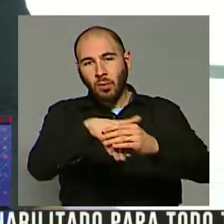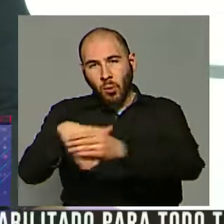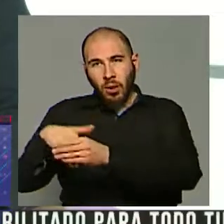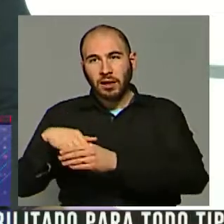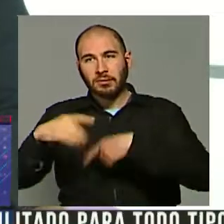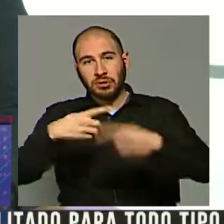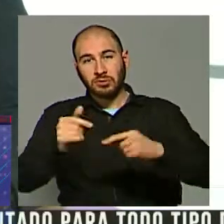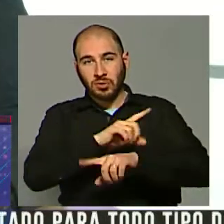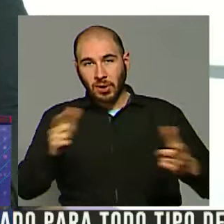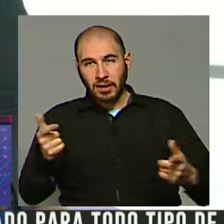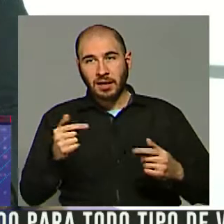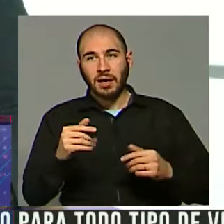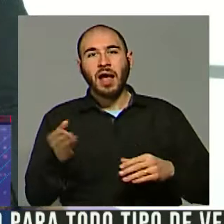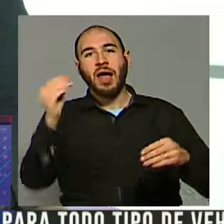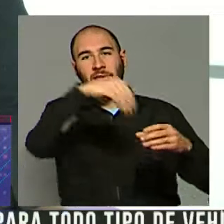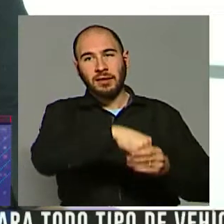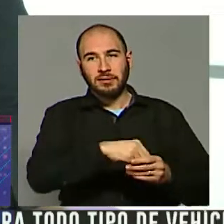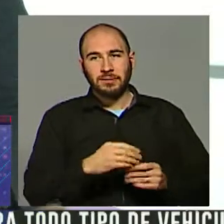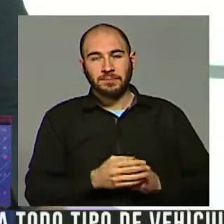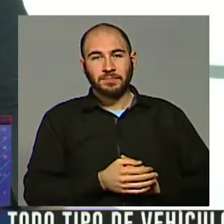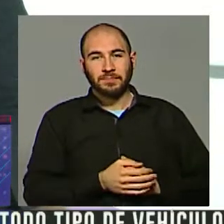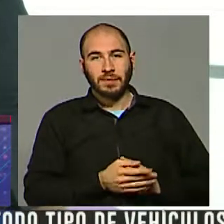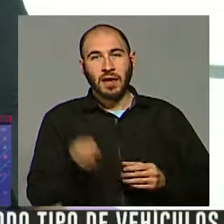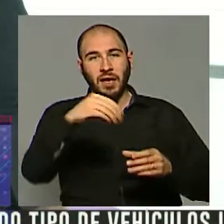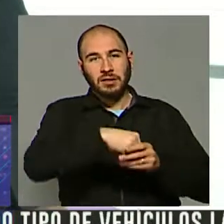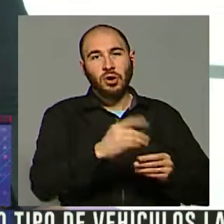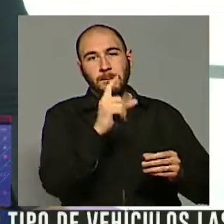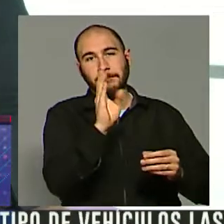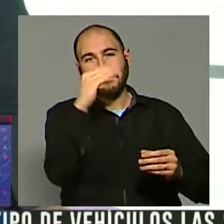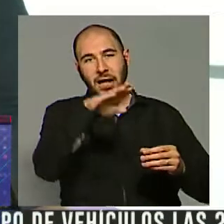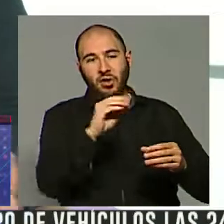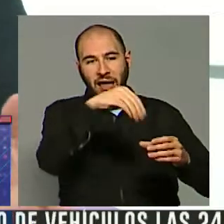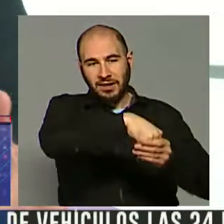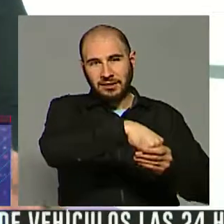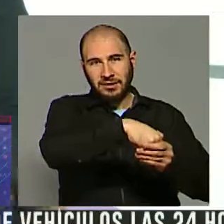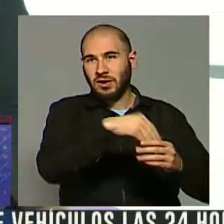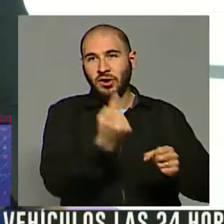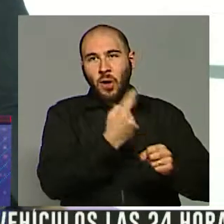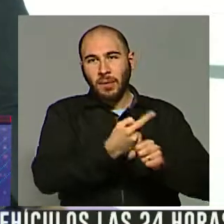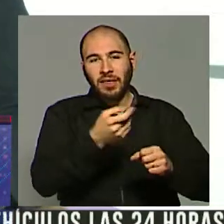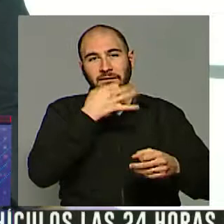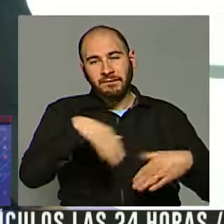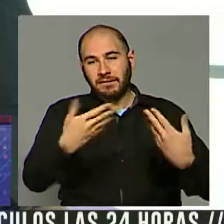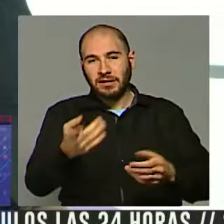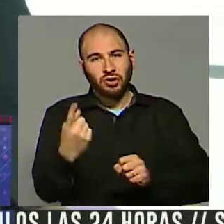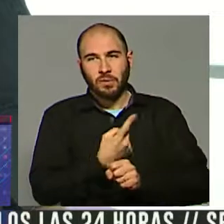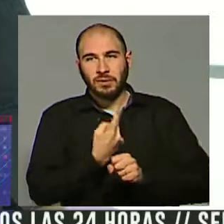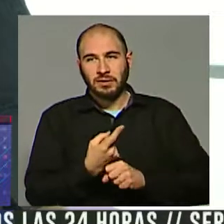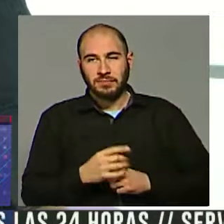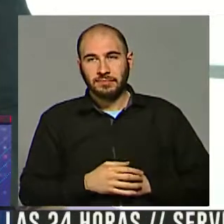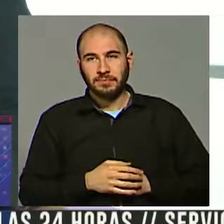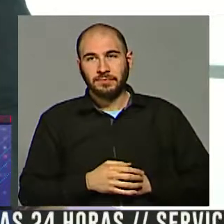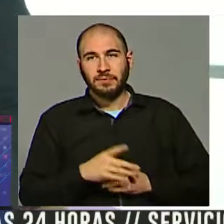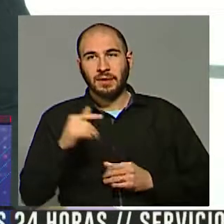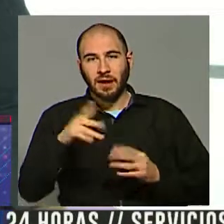se renovó fueron a formar parte de los encajes bancarios, por lo tanto no pueden volver a salir al mercado. Se